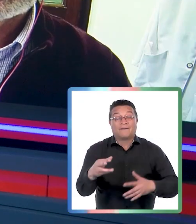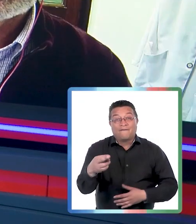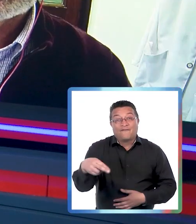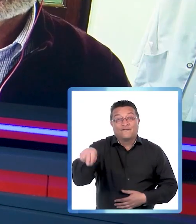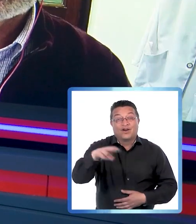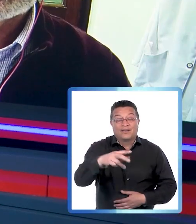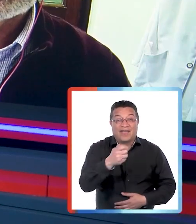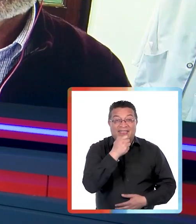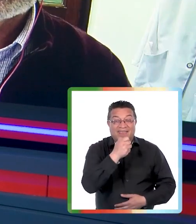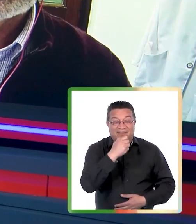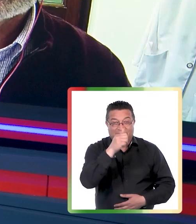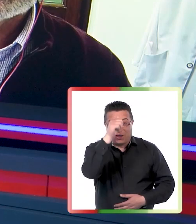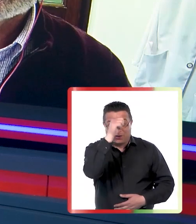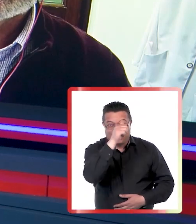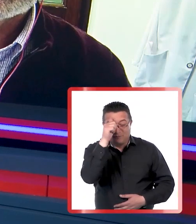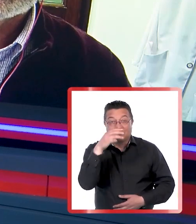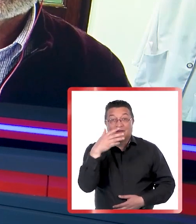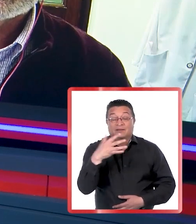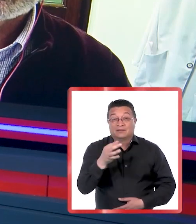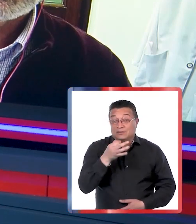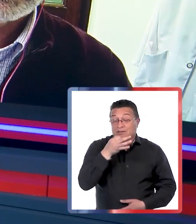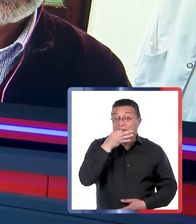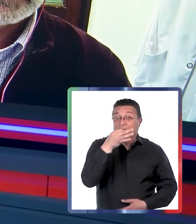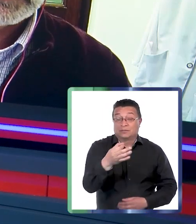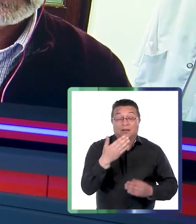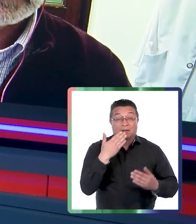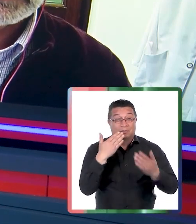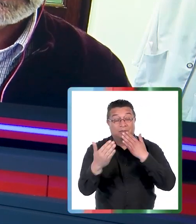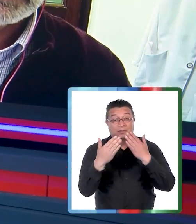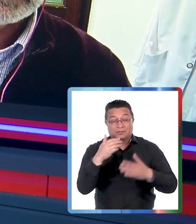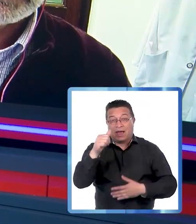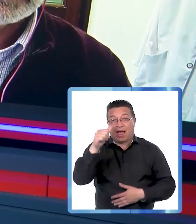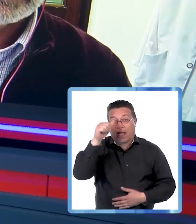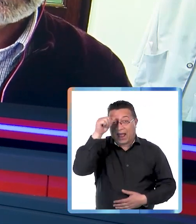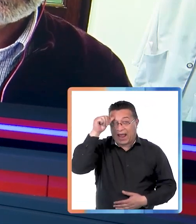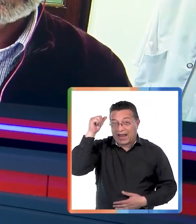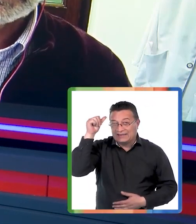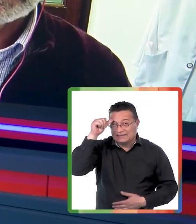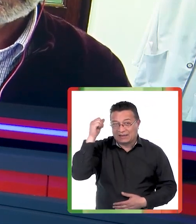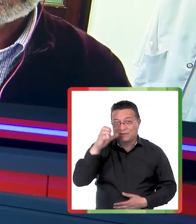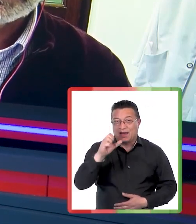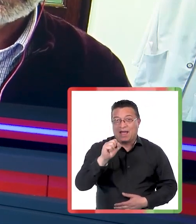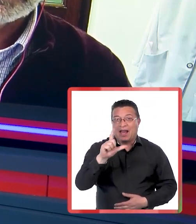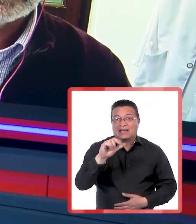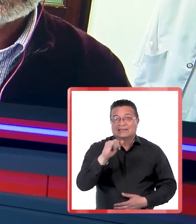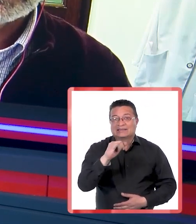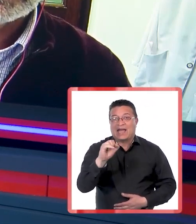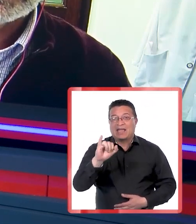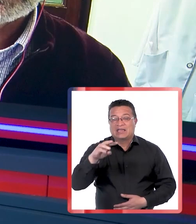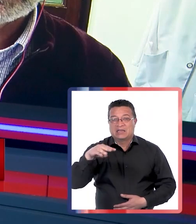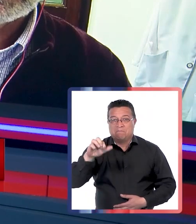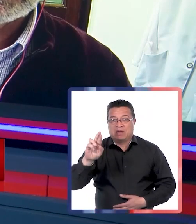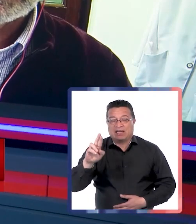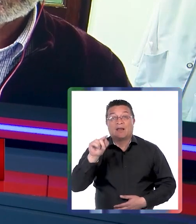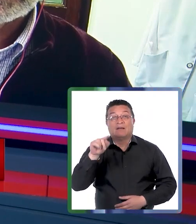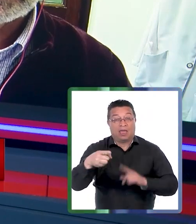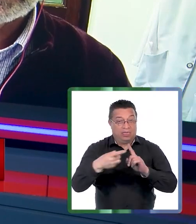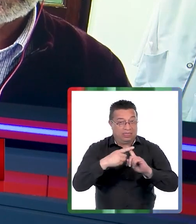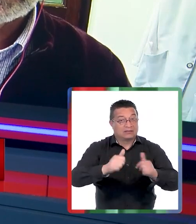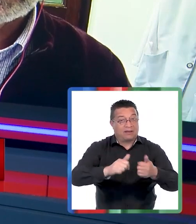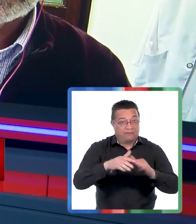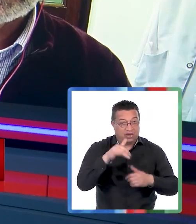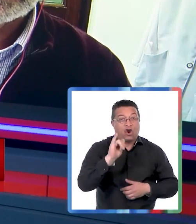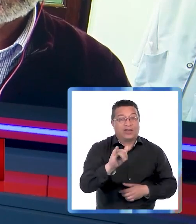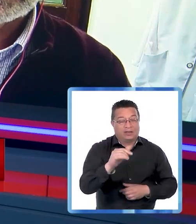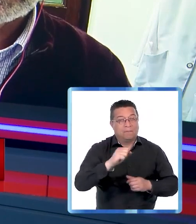Ya estamos de vuelta en la entrevista del domingo y como mencionábamos, estábamos hablando del Alzheimer, de los desafíos que hay por delante y hoy un poco